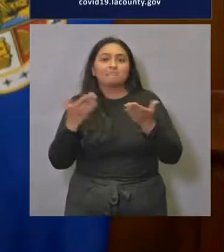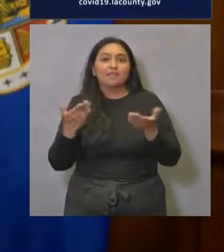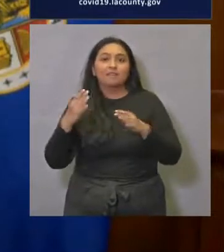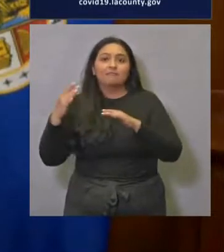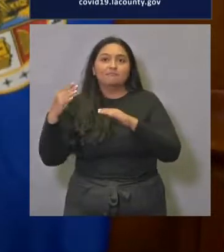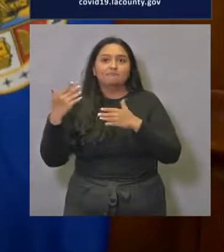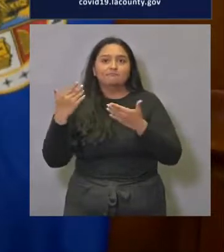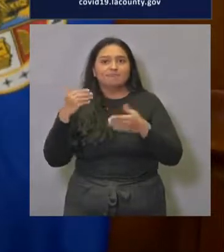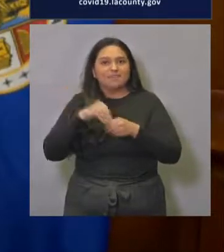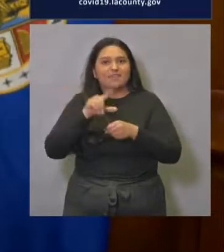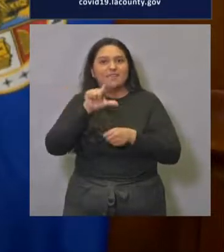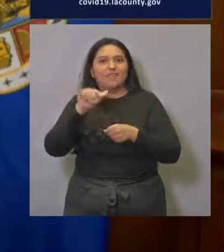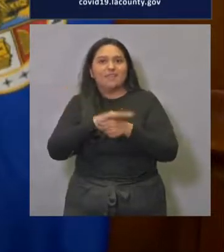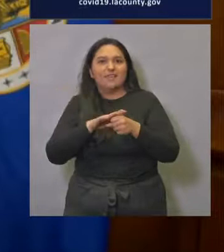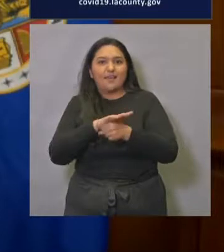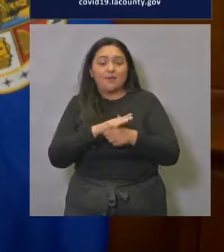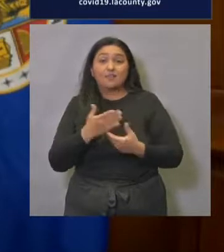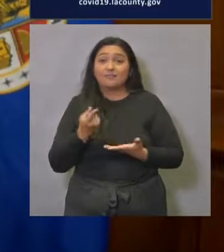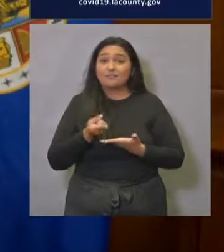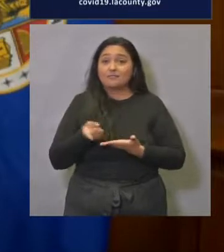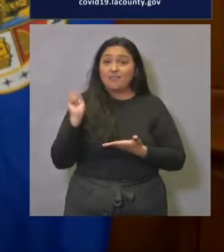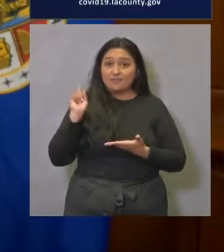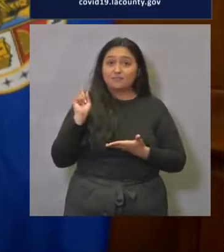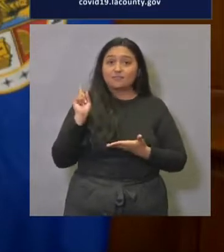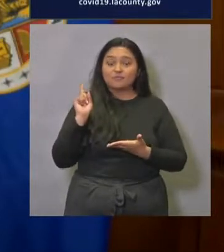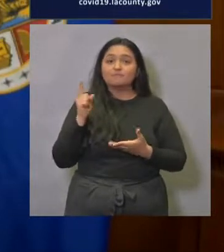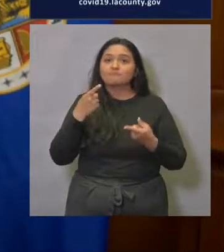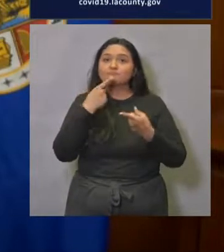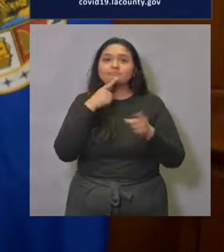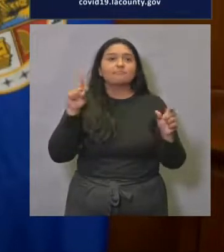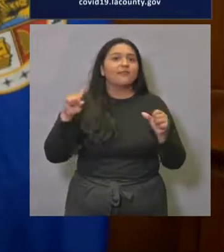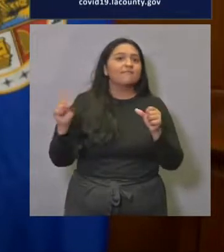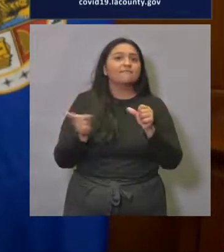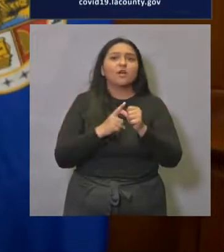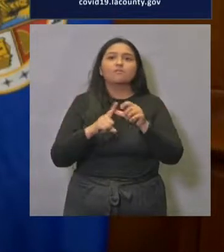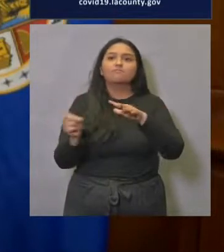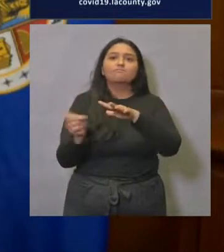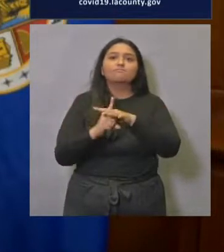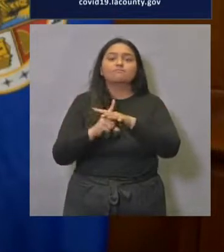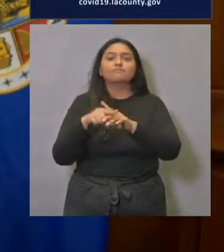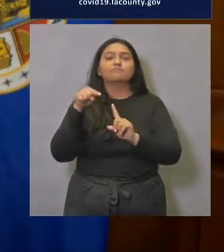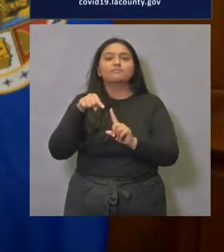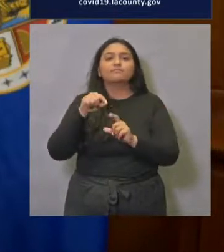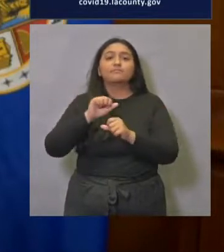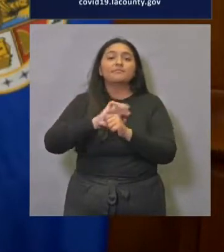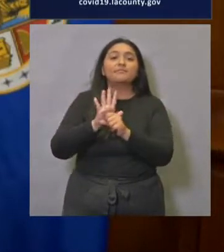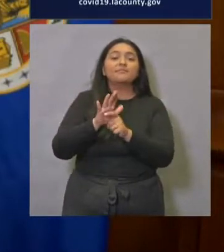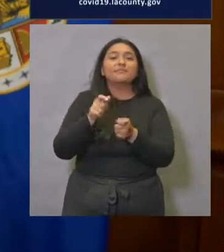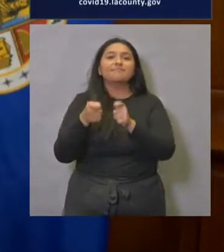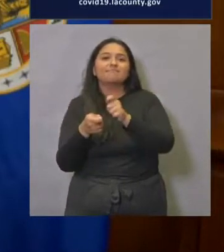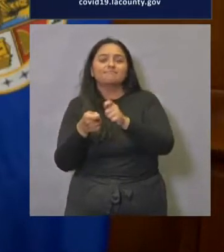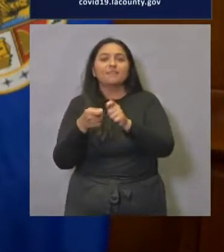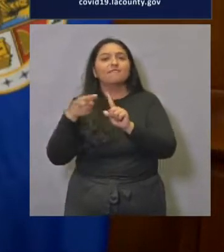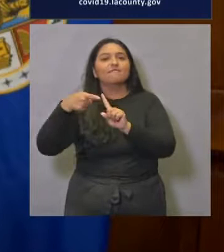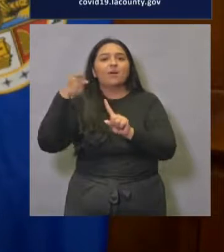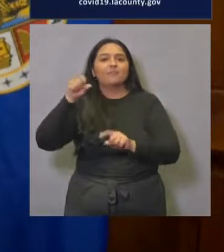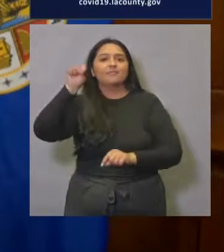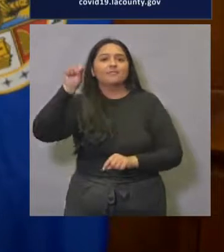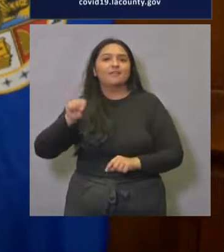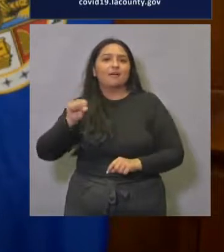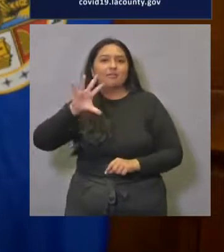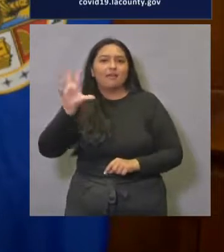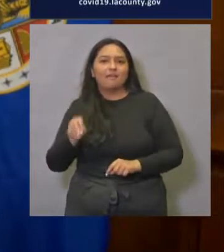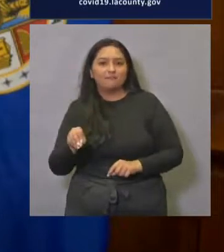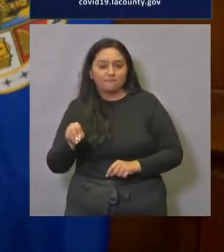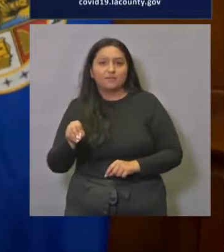La semana pasada anunciamos el primer caso de la variante COVID-19 sudafricana